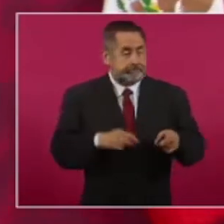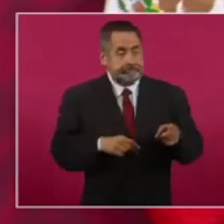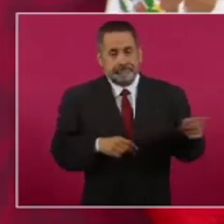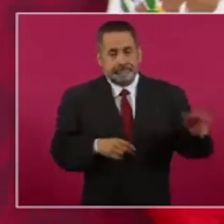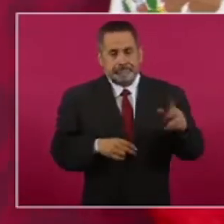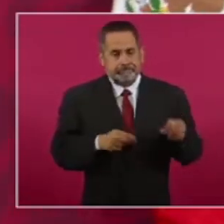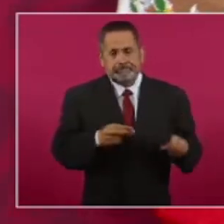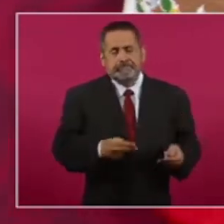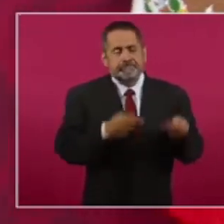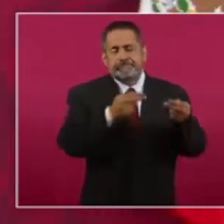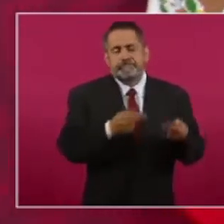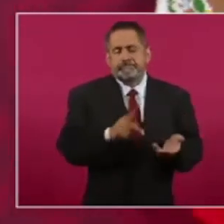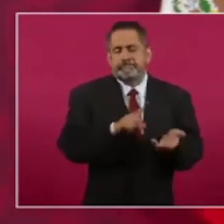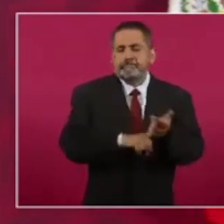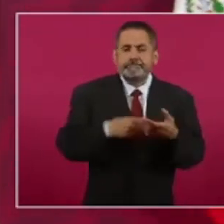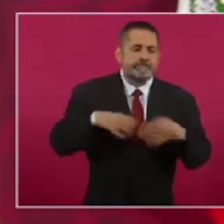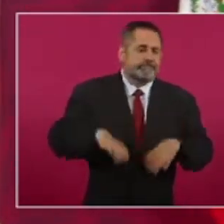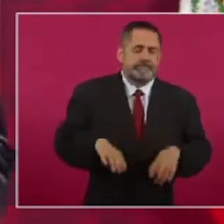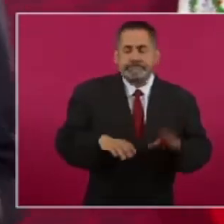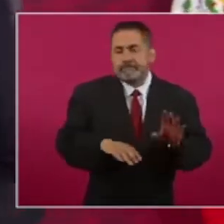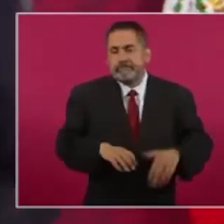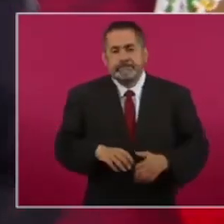un negocio.